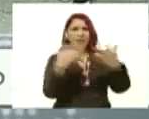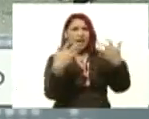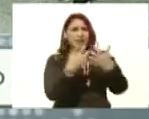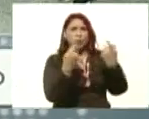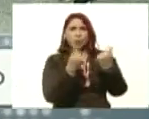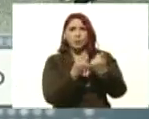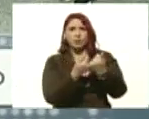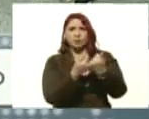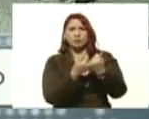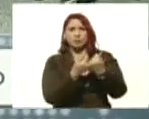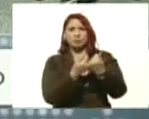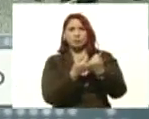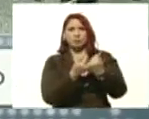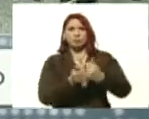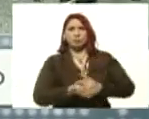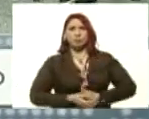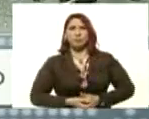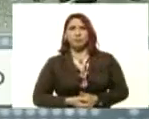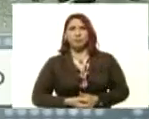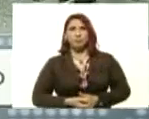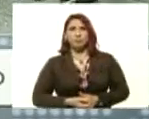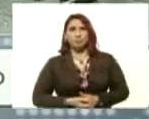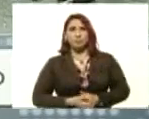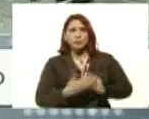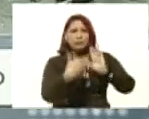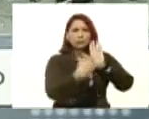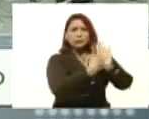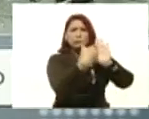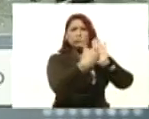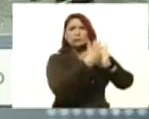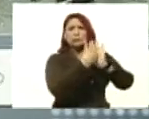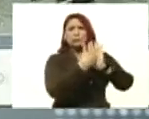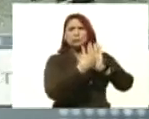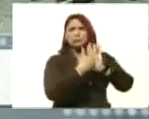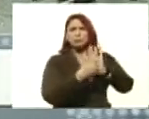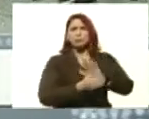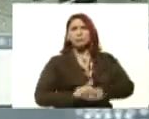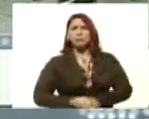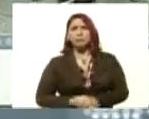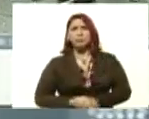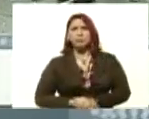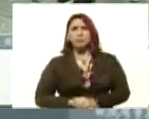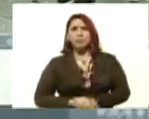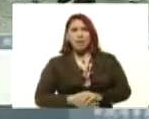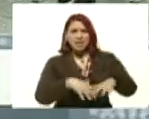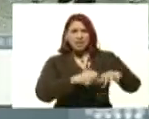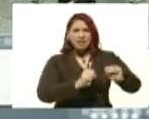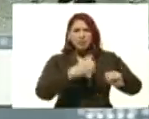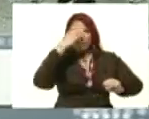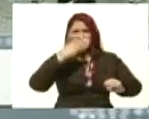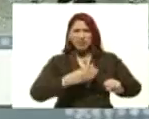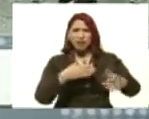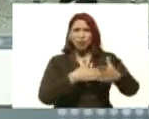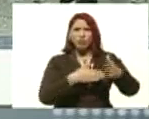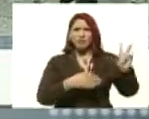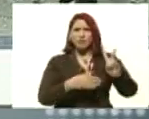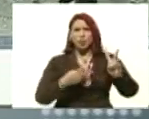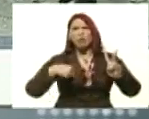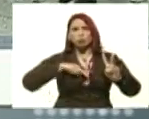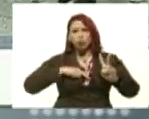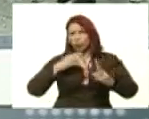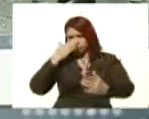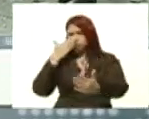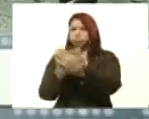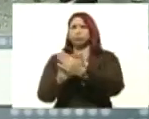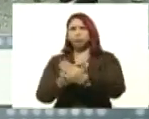económica, de que nos amenazaban con bombardearnos, con una intervención militar, nos plantamos y